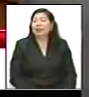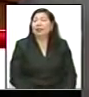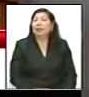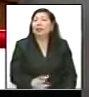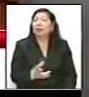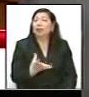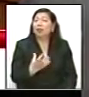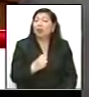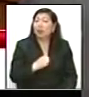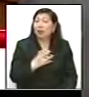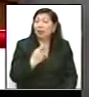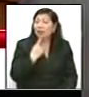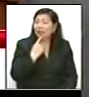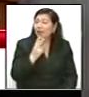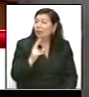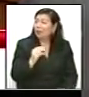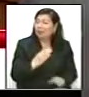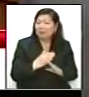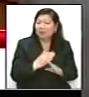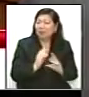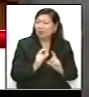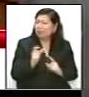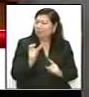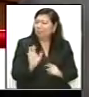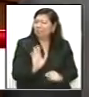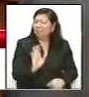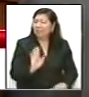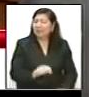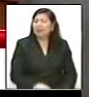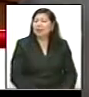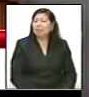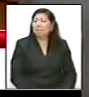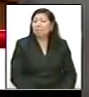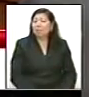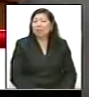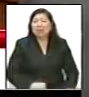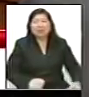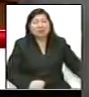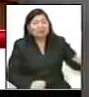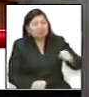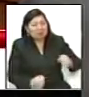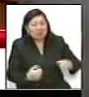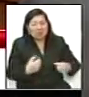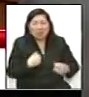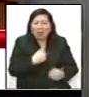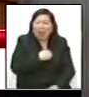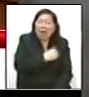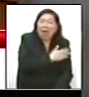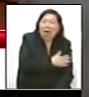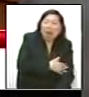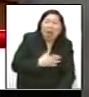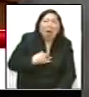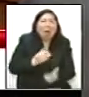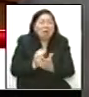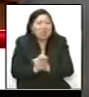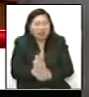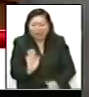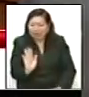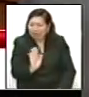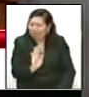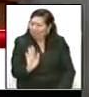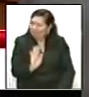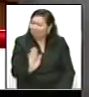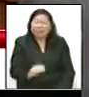quiero señalar, no defiendo a la congresista Marilena Foronda porque sea de izquierda o porque yo tenga alguna simpatía o no tenga simpatía con